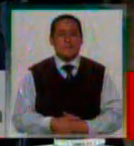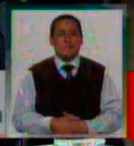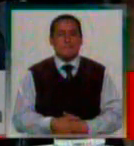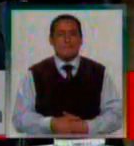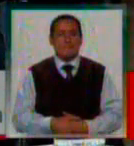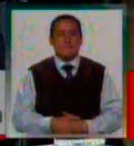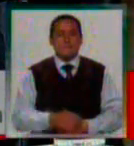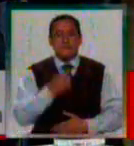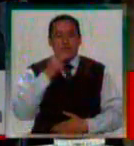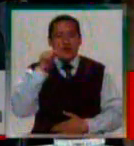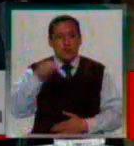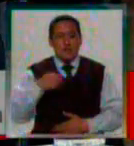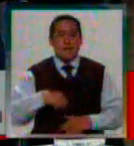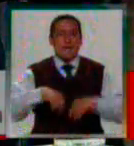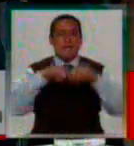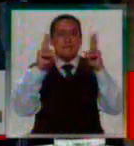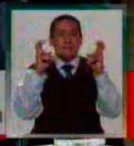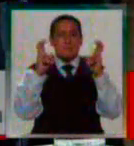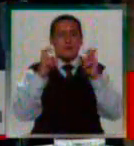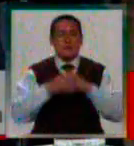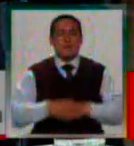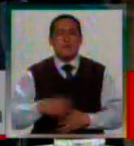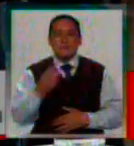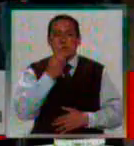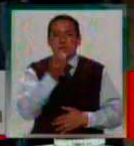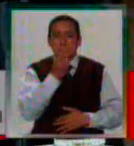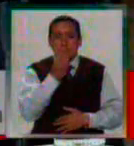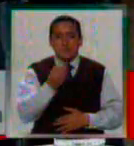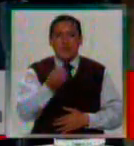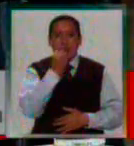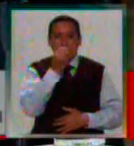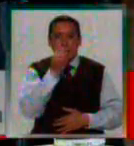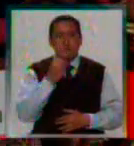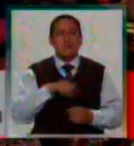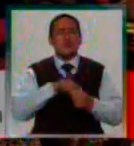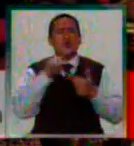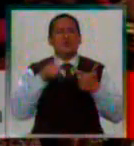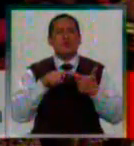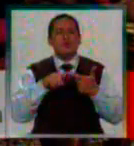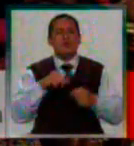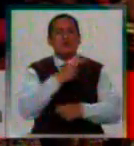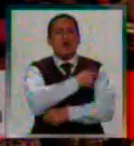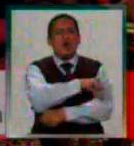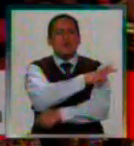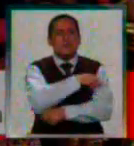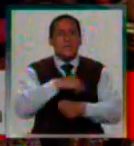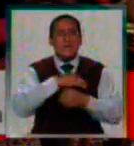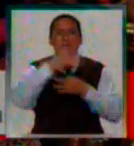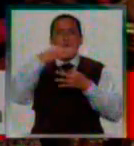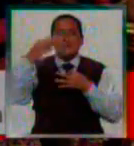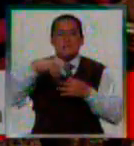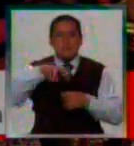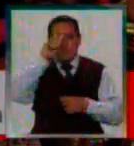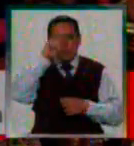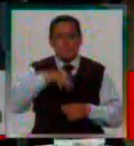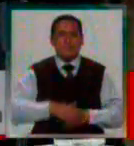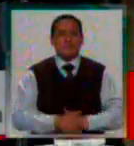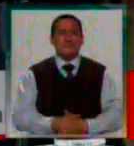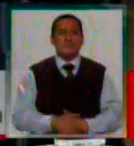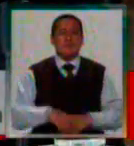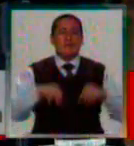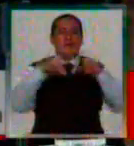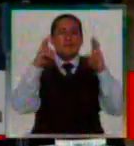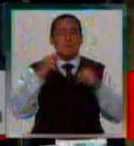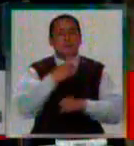que en el tema de me dijo desayuno almuerzo escolares y cuál es el otro tema un hospital en cada provincia del Perú en el tema de el